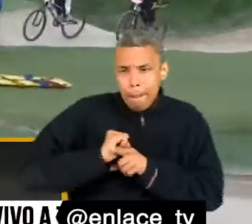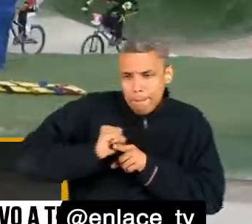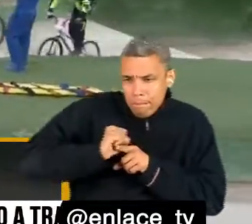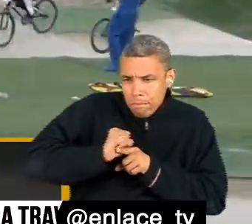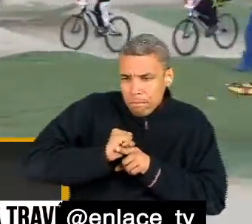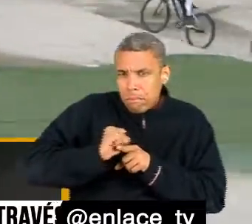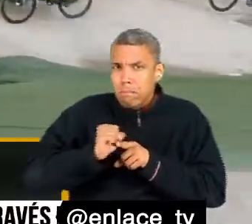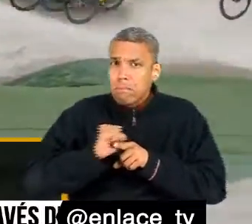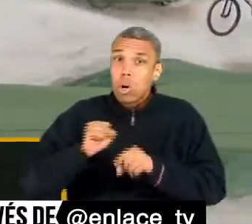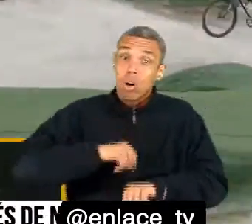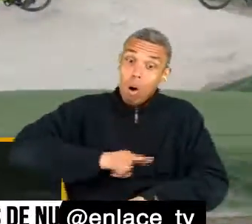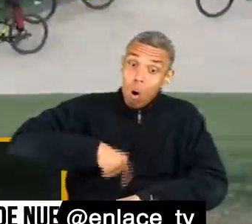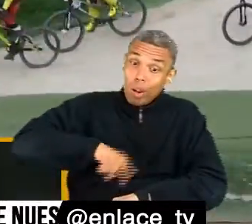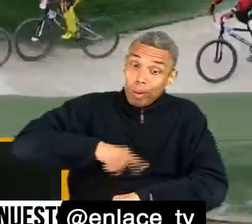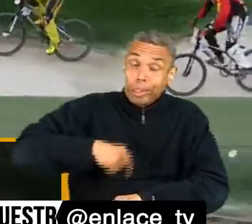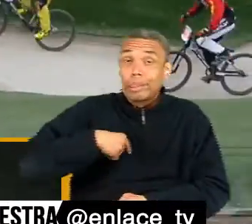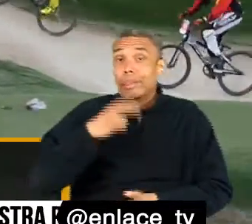física intensa.